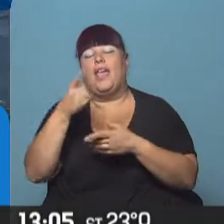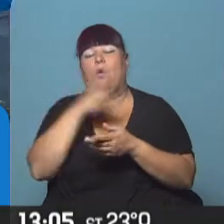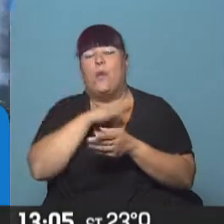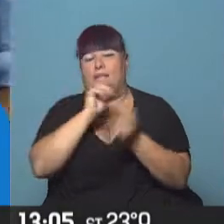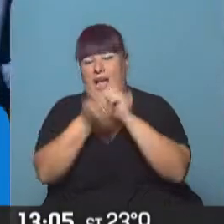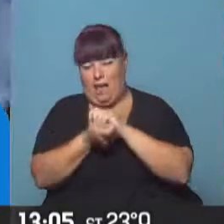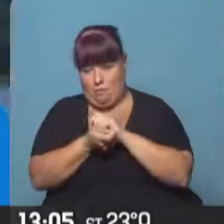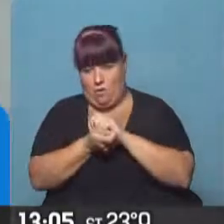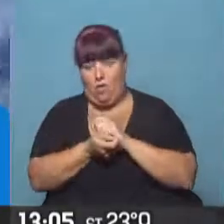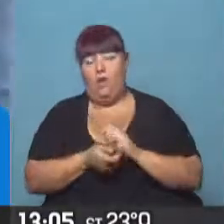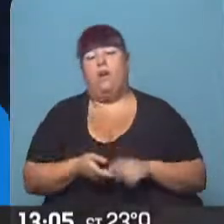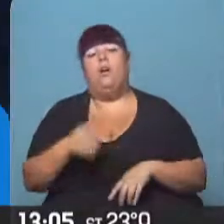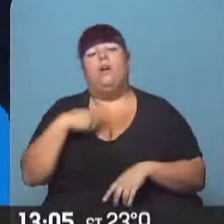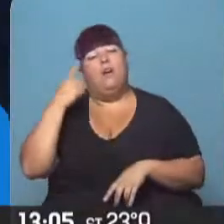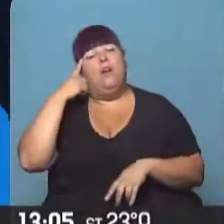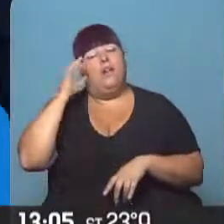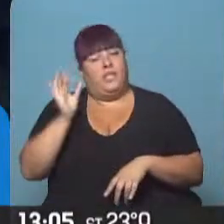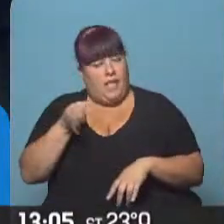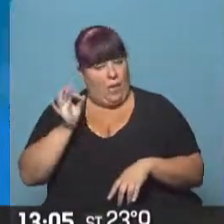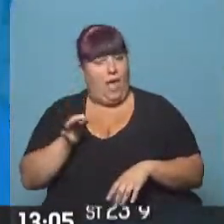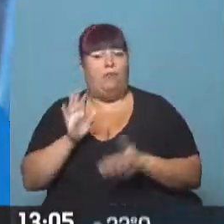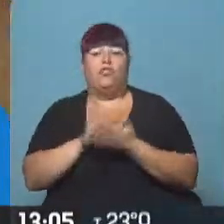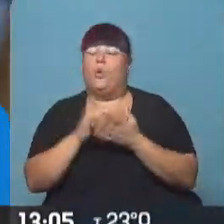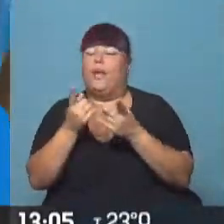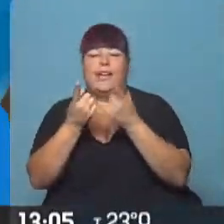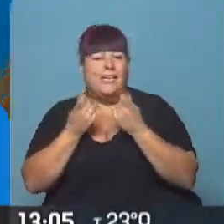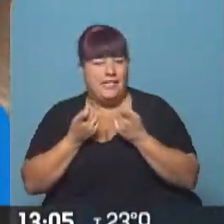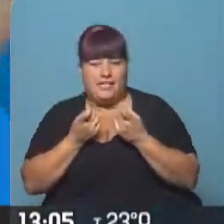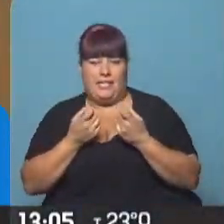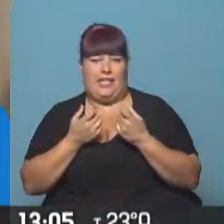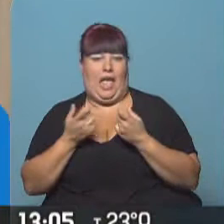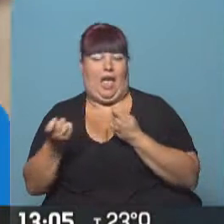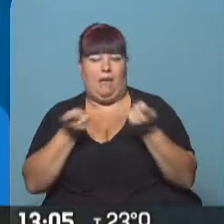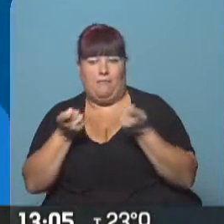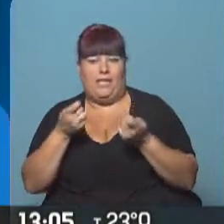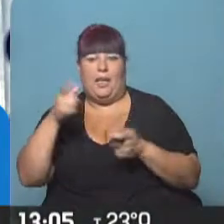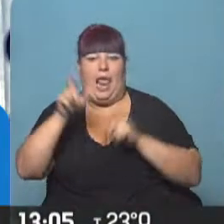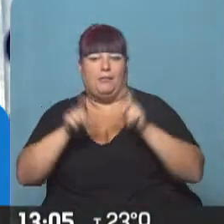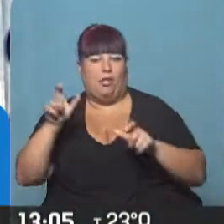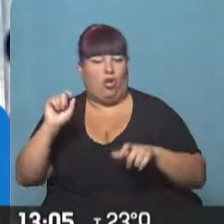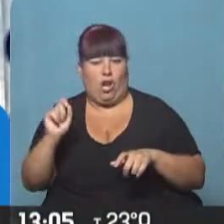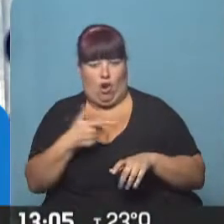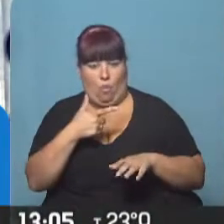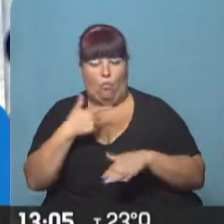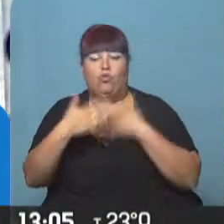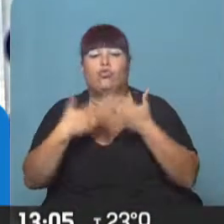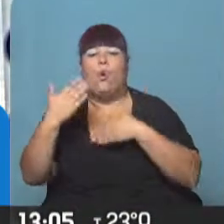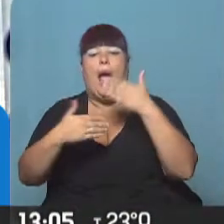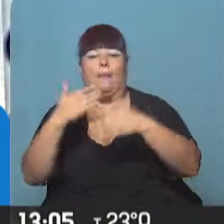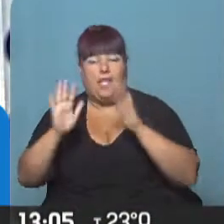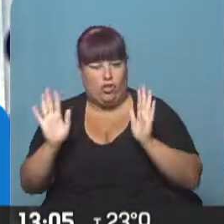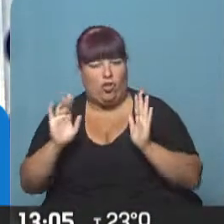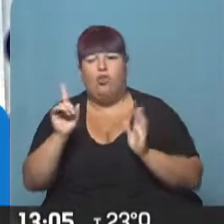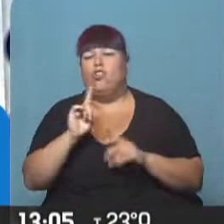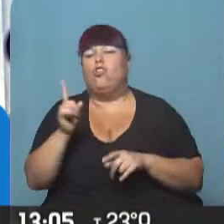universidad. Y habíamos tomado cuenta de la necesidad de la administración civil del proceso de capacitación.